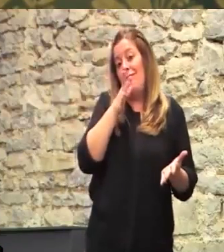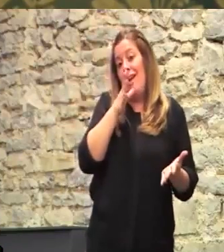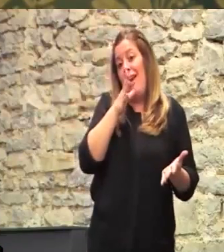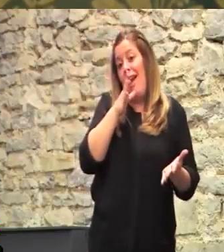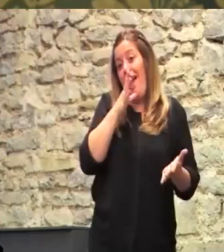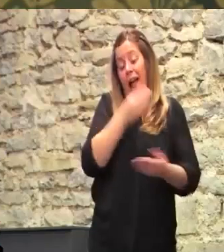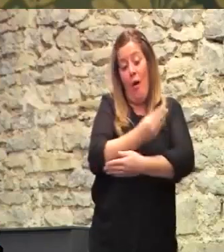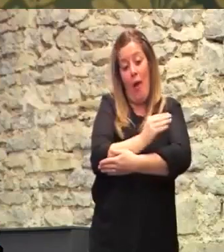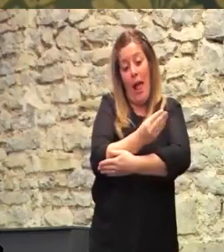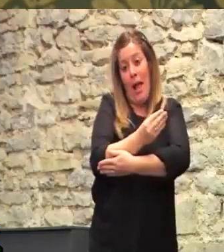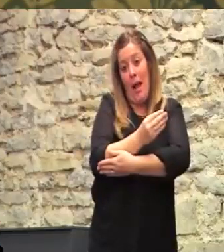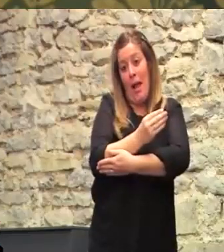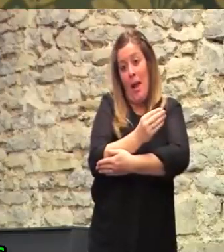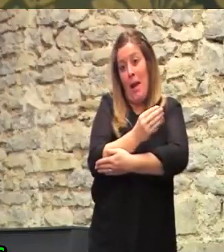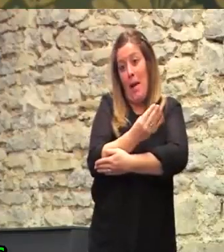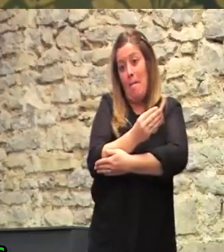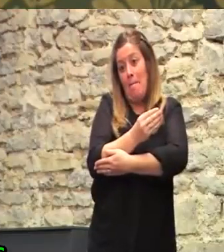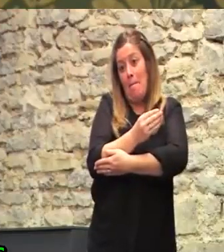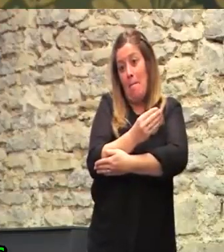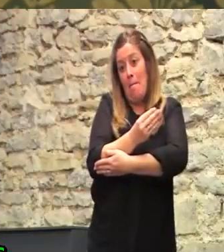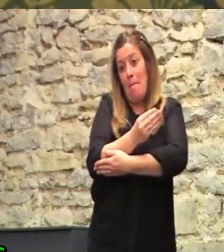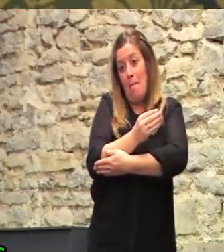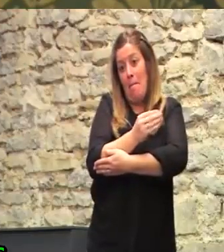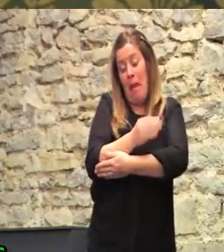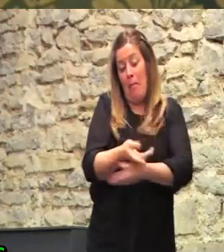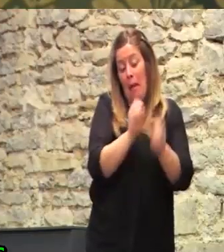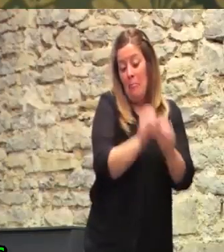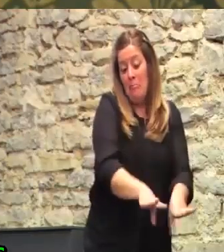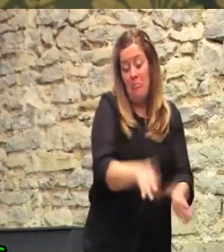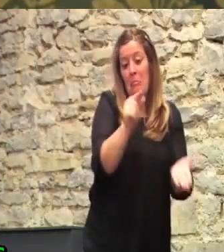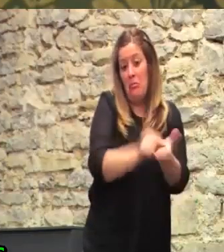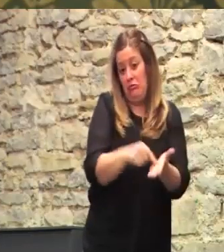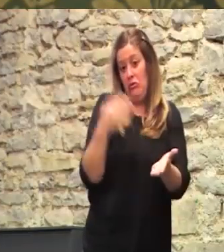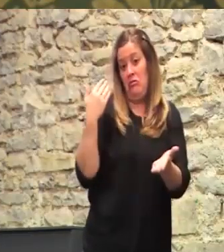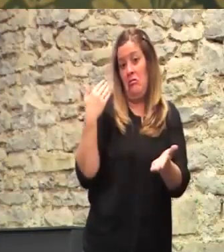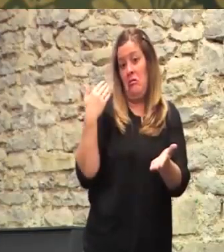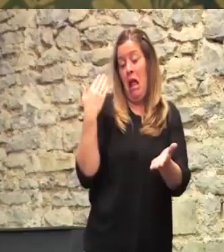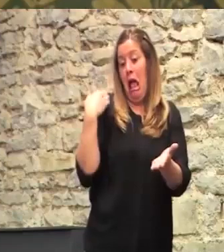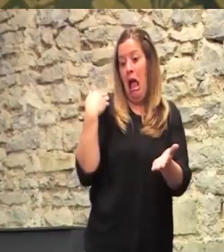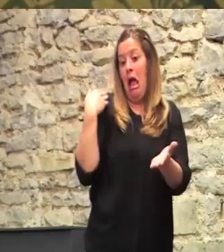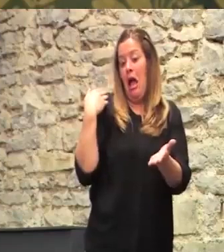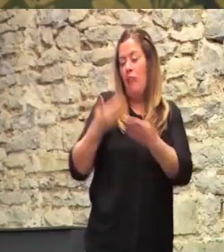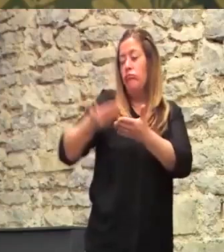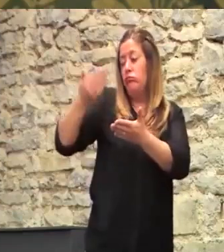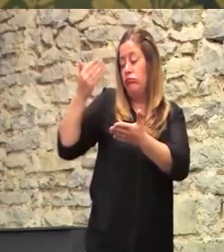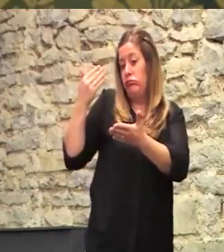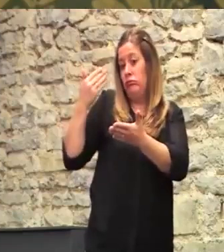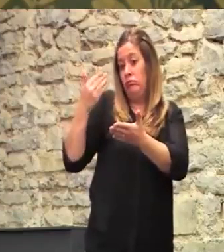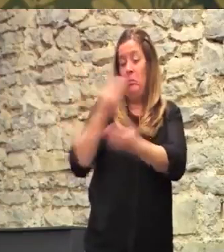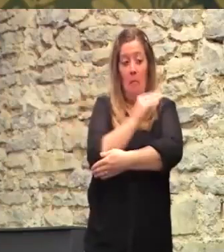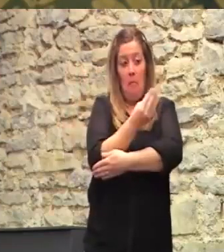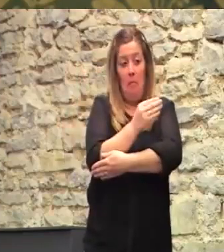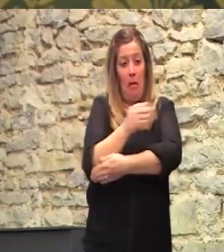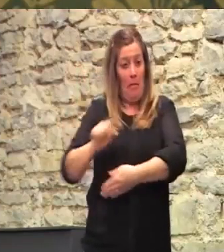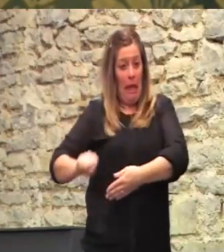criatura pequeña ahora hay pañales descartables pero les cuento que las que ya somos más grandes los pañales son o eran